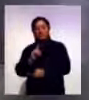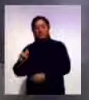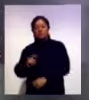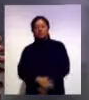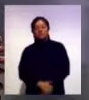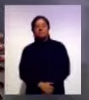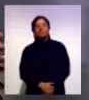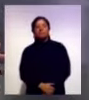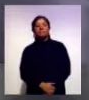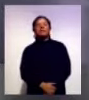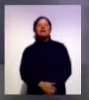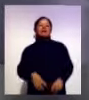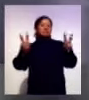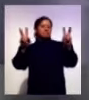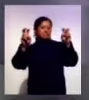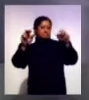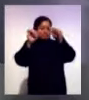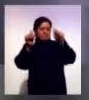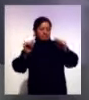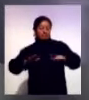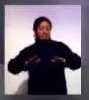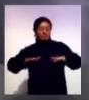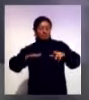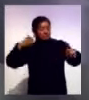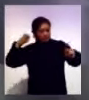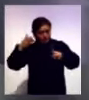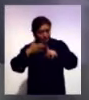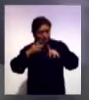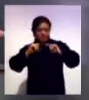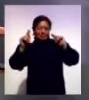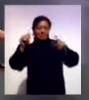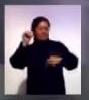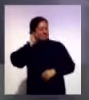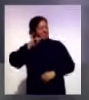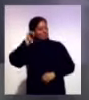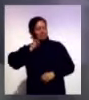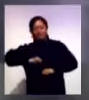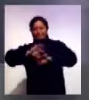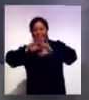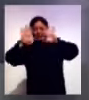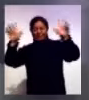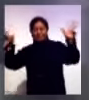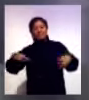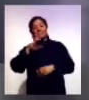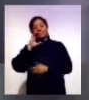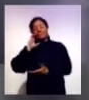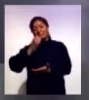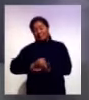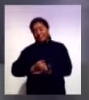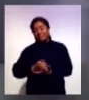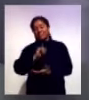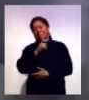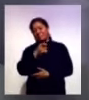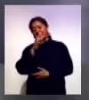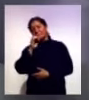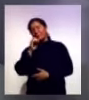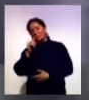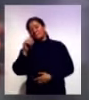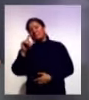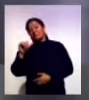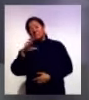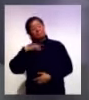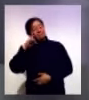Pues sí, en el tema artesanal y en el tema textil específicamente, Tlaxcala siempre ha brillado con la de Juan Cuamatzi y Ixcotla. Ya lo